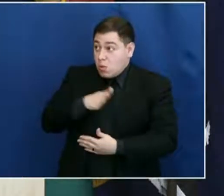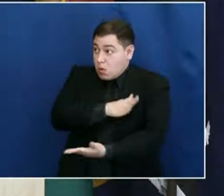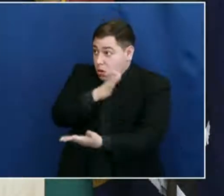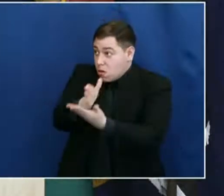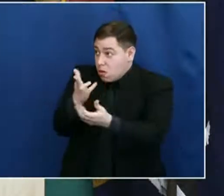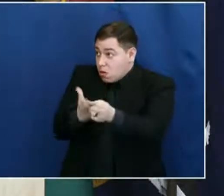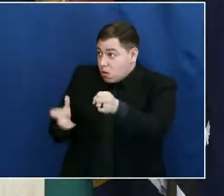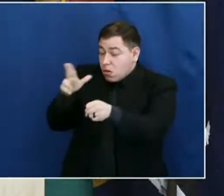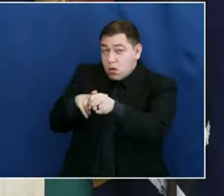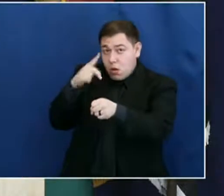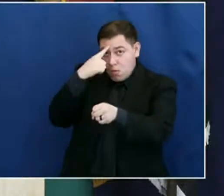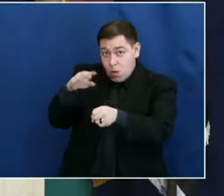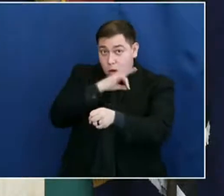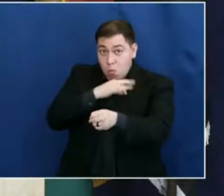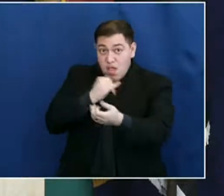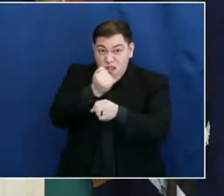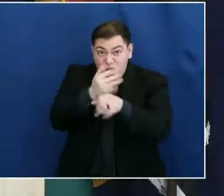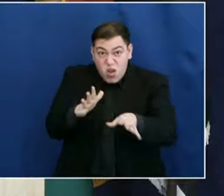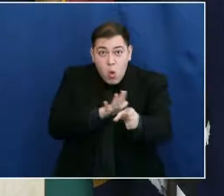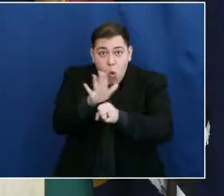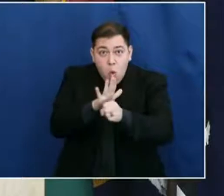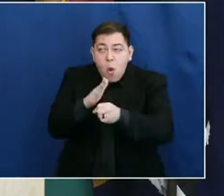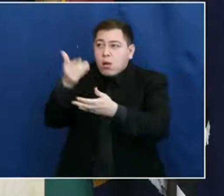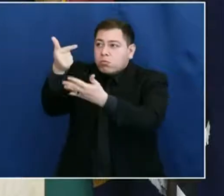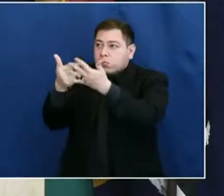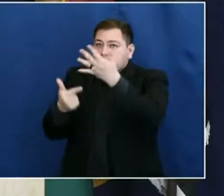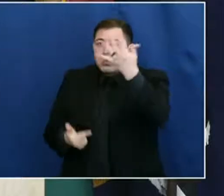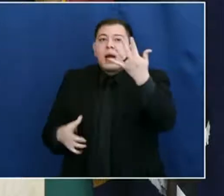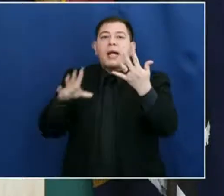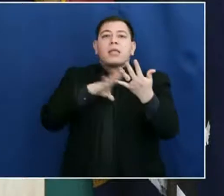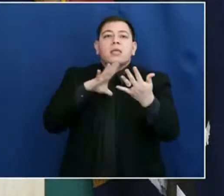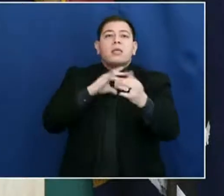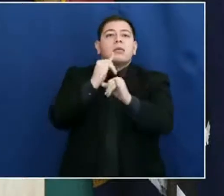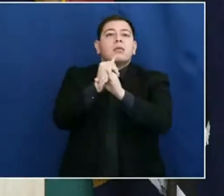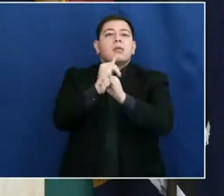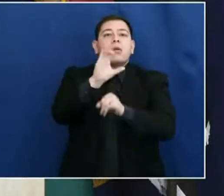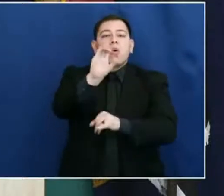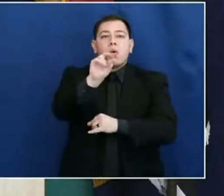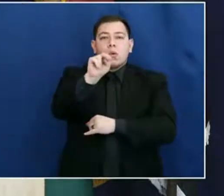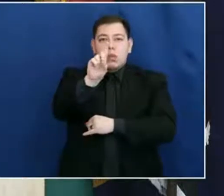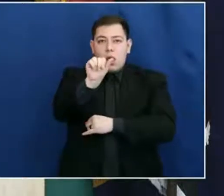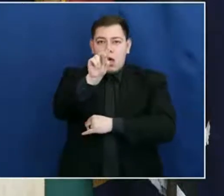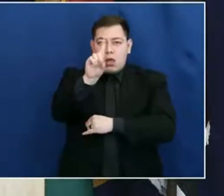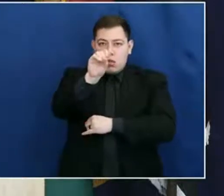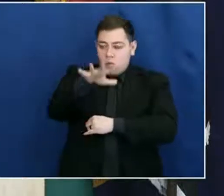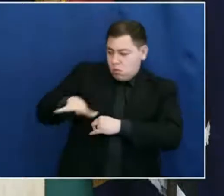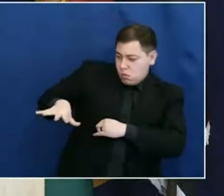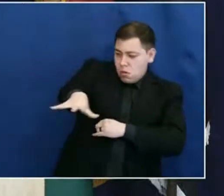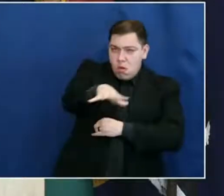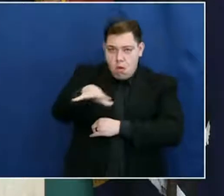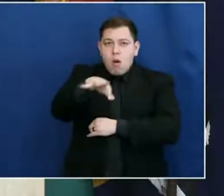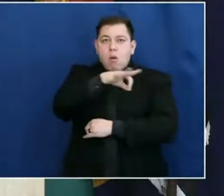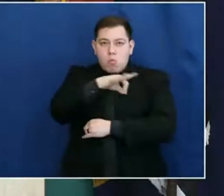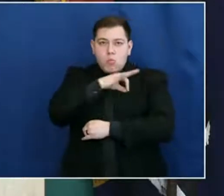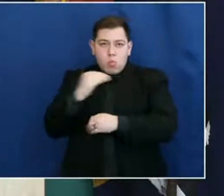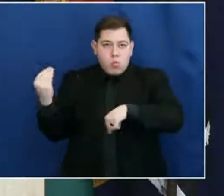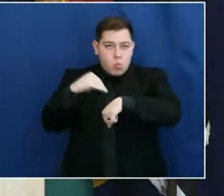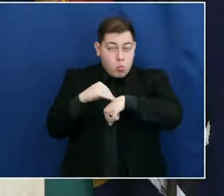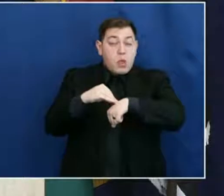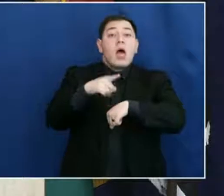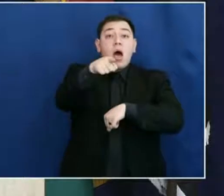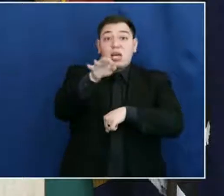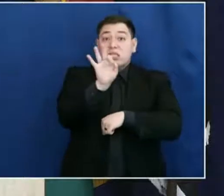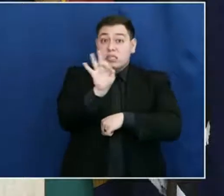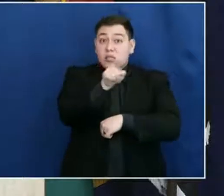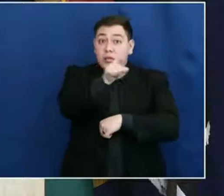está para ustedes para que la puedan ver. Las personas que son elegibles no tendrán que mostrar documentación de su enfermedad,